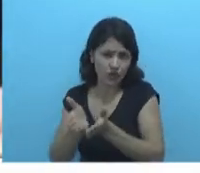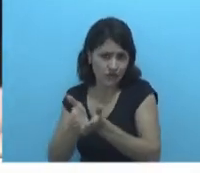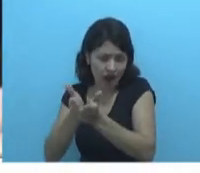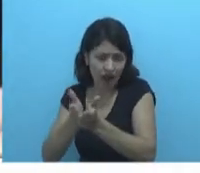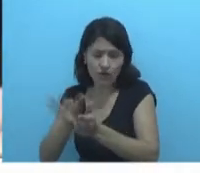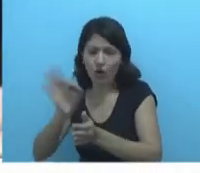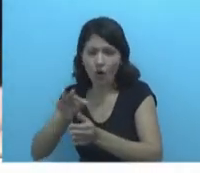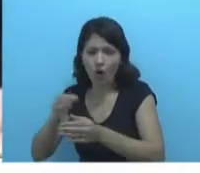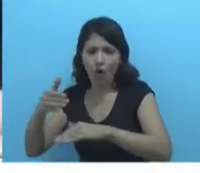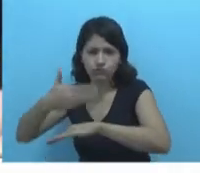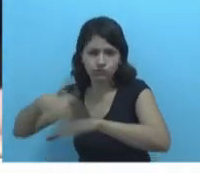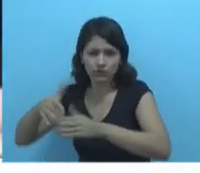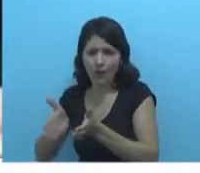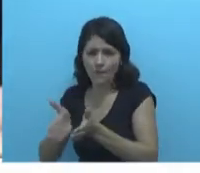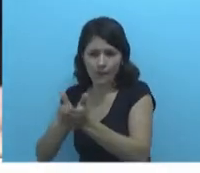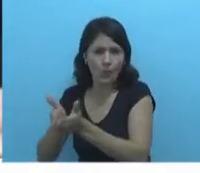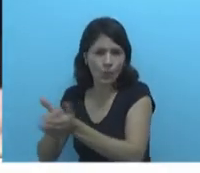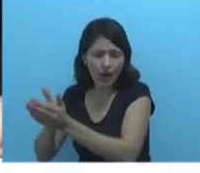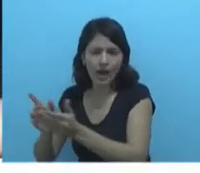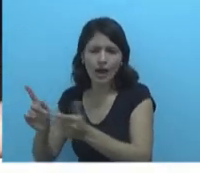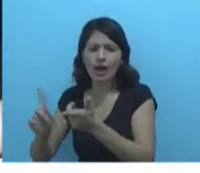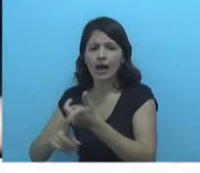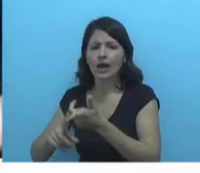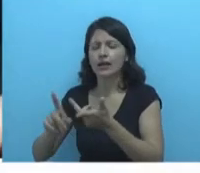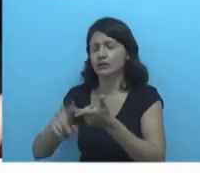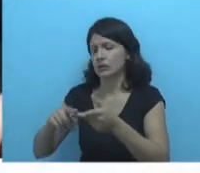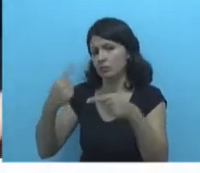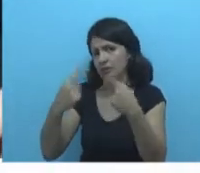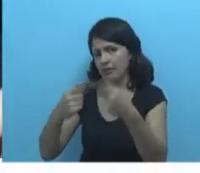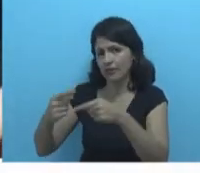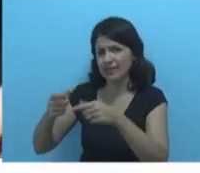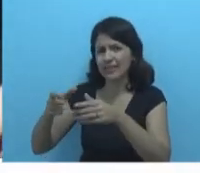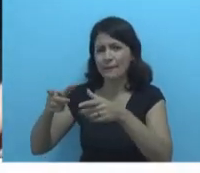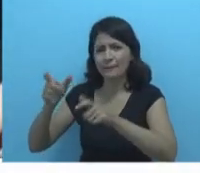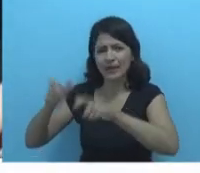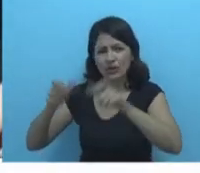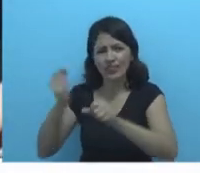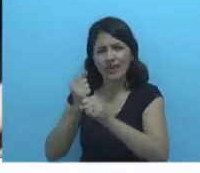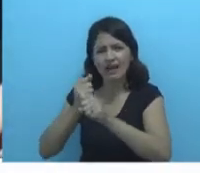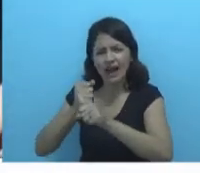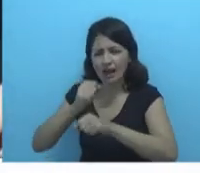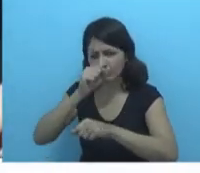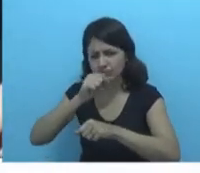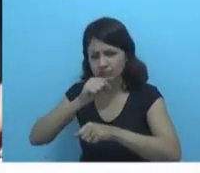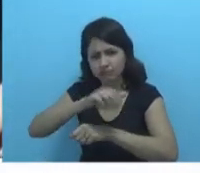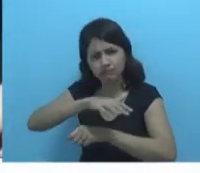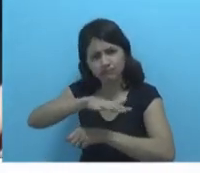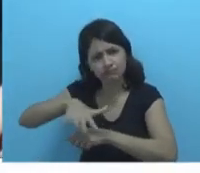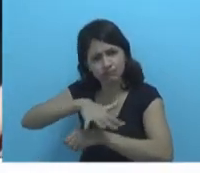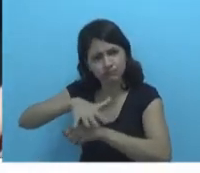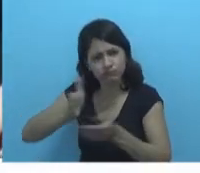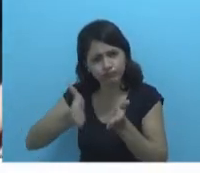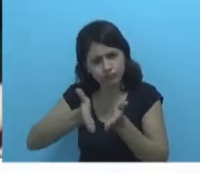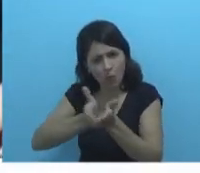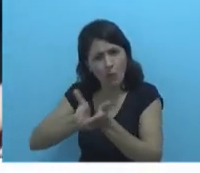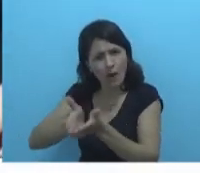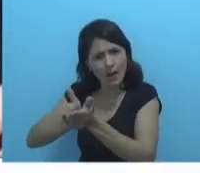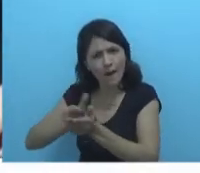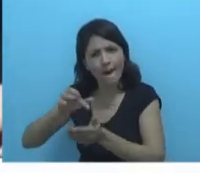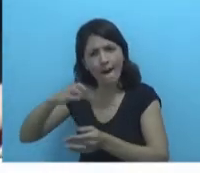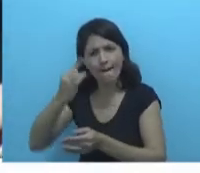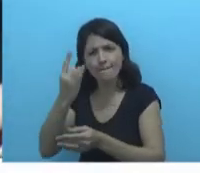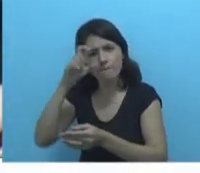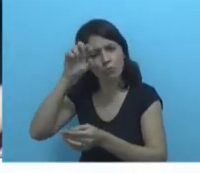los estibadores y el SUPA de Rosario también, que se encuentran por estos tiempos